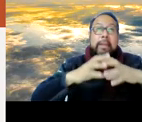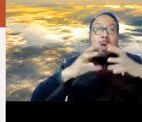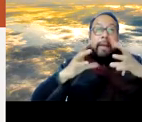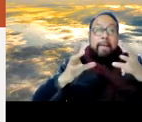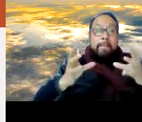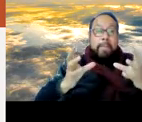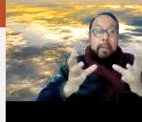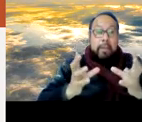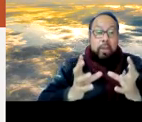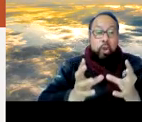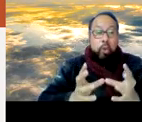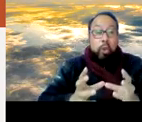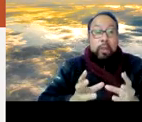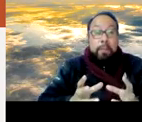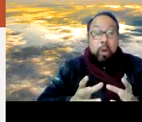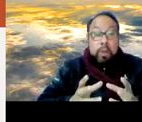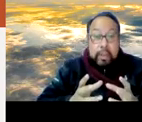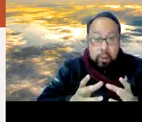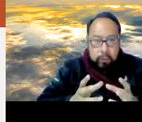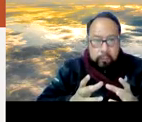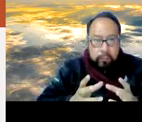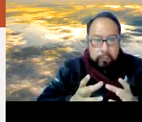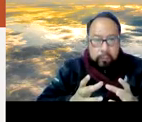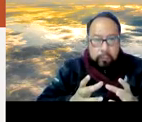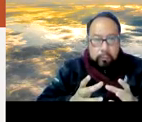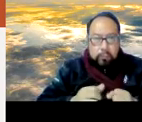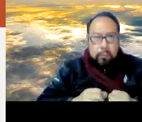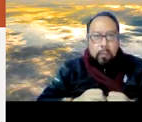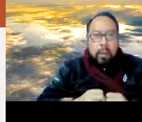la clínica, es este estudio del proceso.